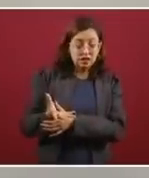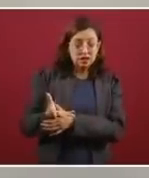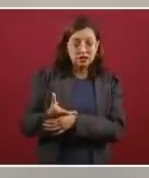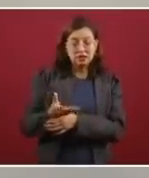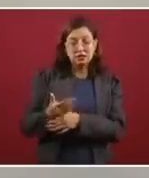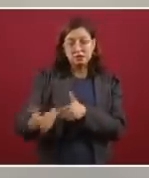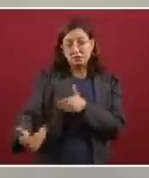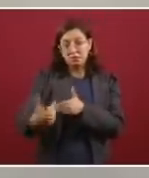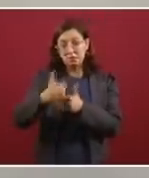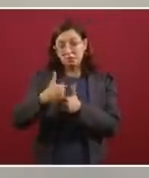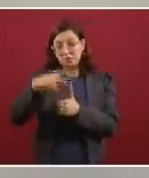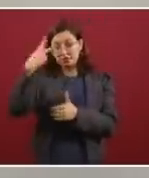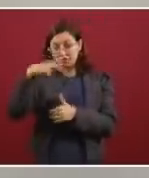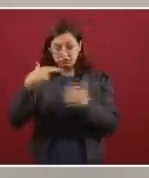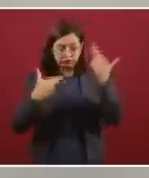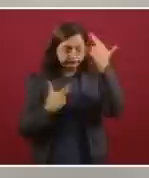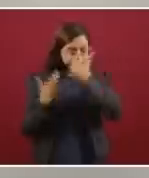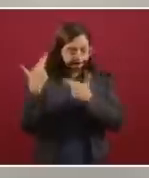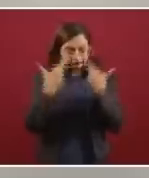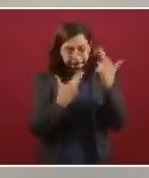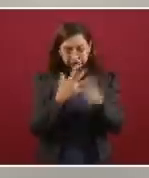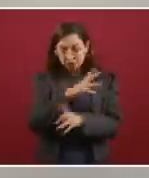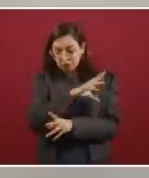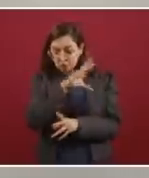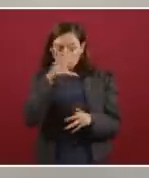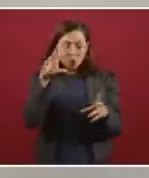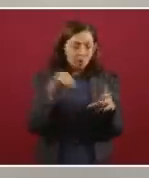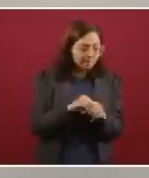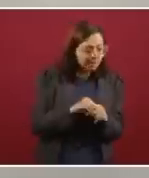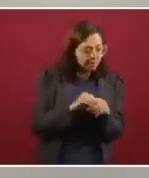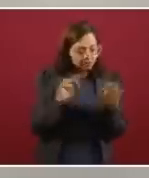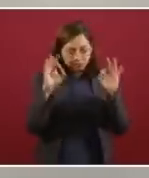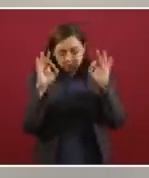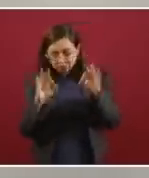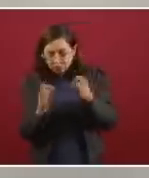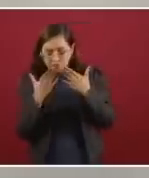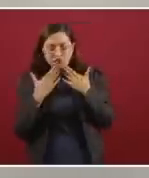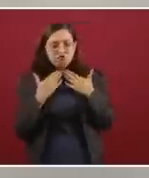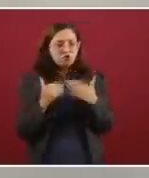que no portes armas, porque es ilegal en el país al que vas a entrar.